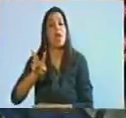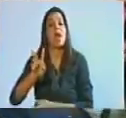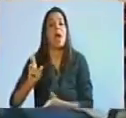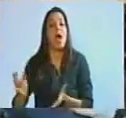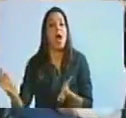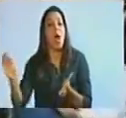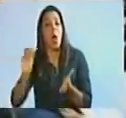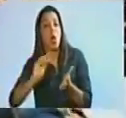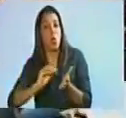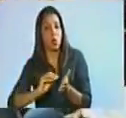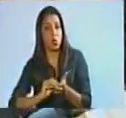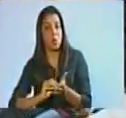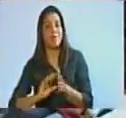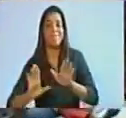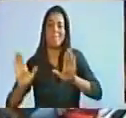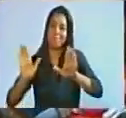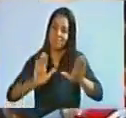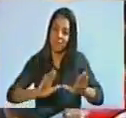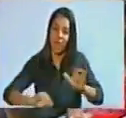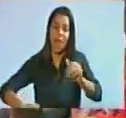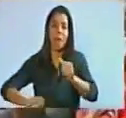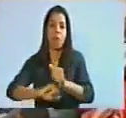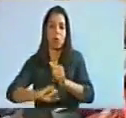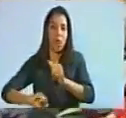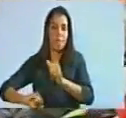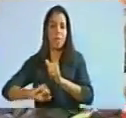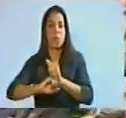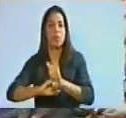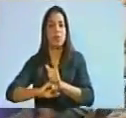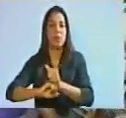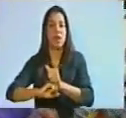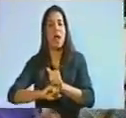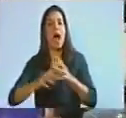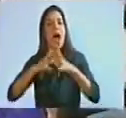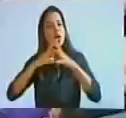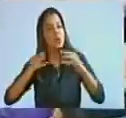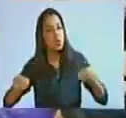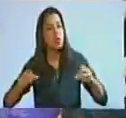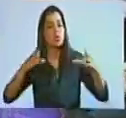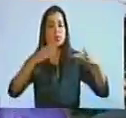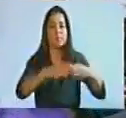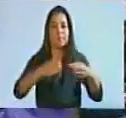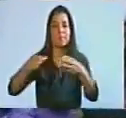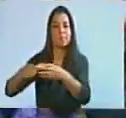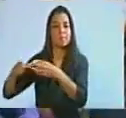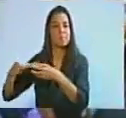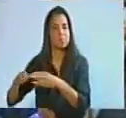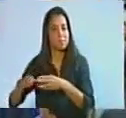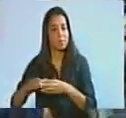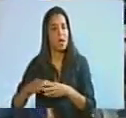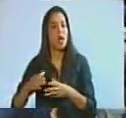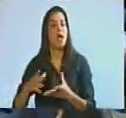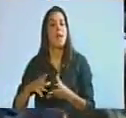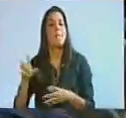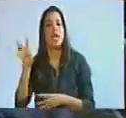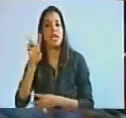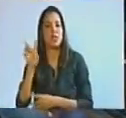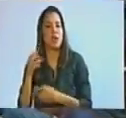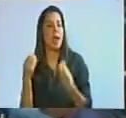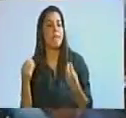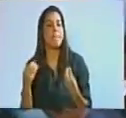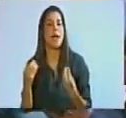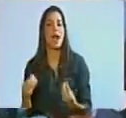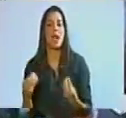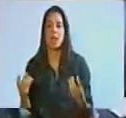más se le tiende la mano a todos los sectores sociales, interlocutores sociales, para que exista